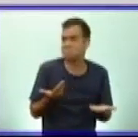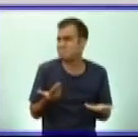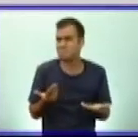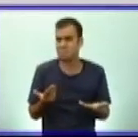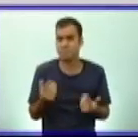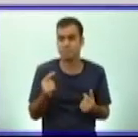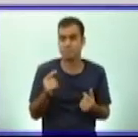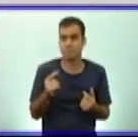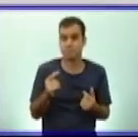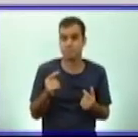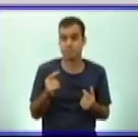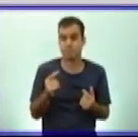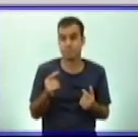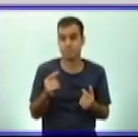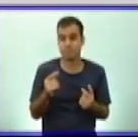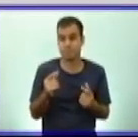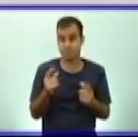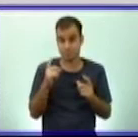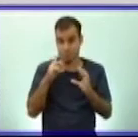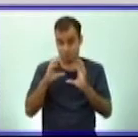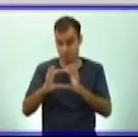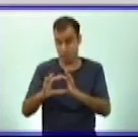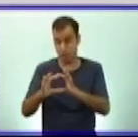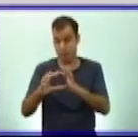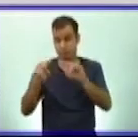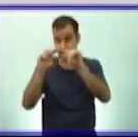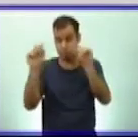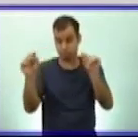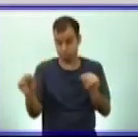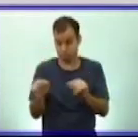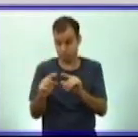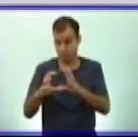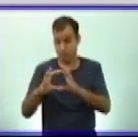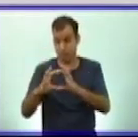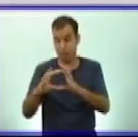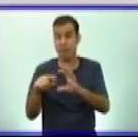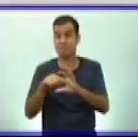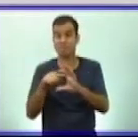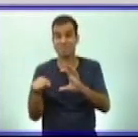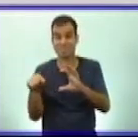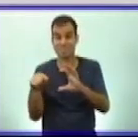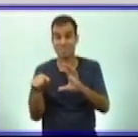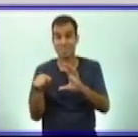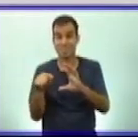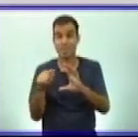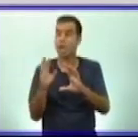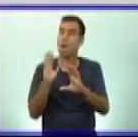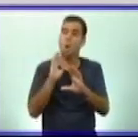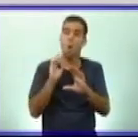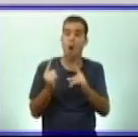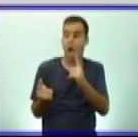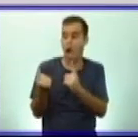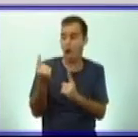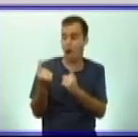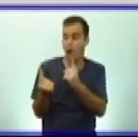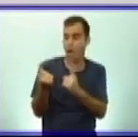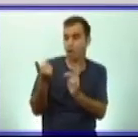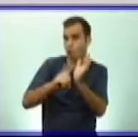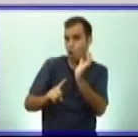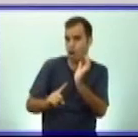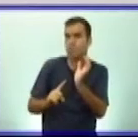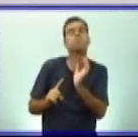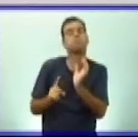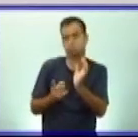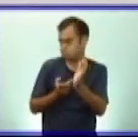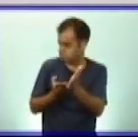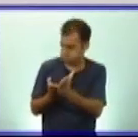una fuente de corriente continua utilizamos una fuente de corriente alterna, habría de manera permanente corriente.